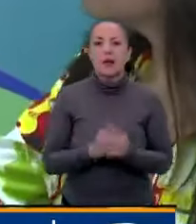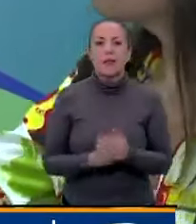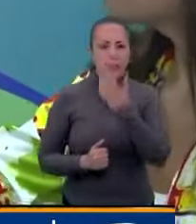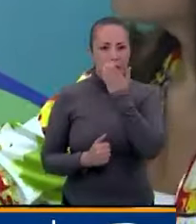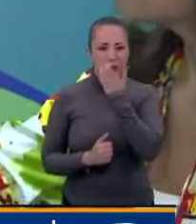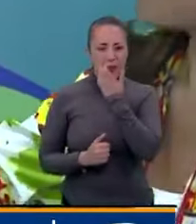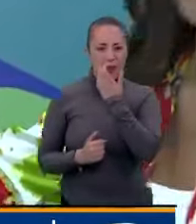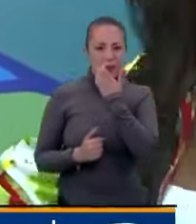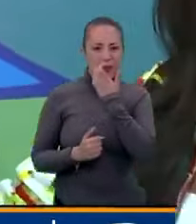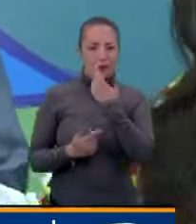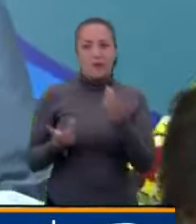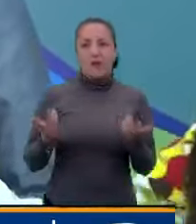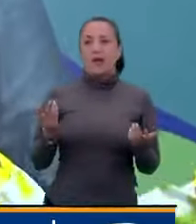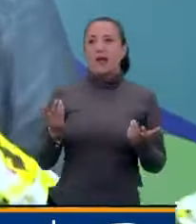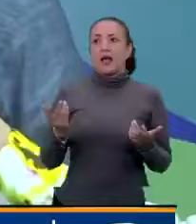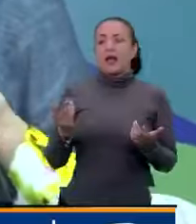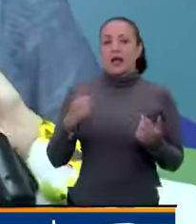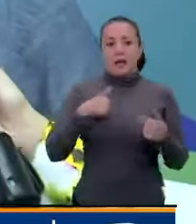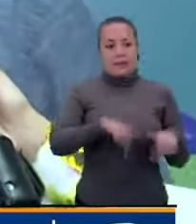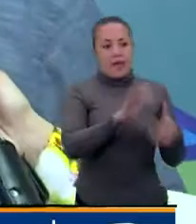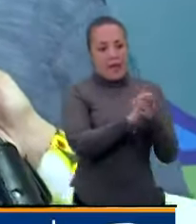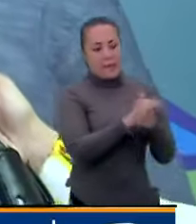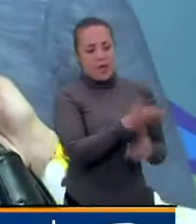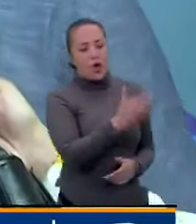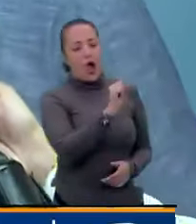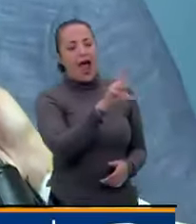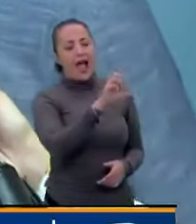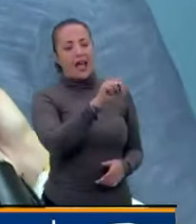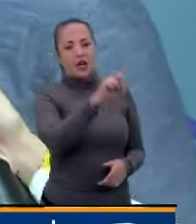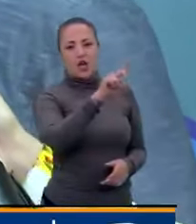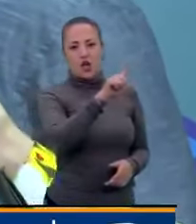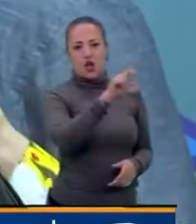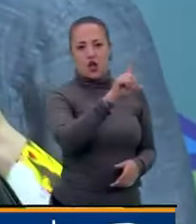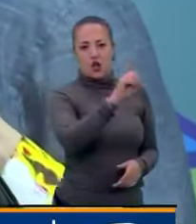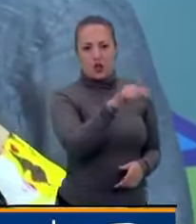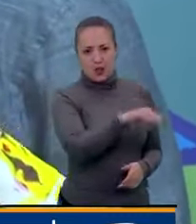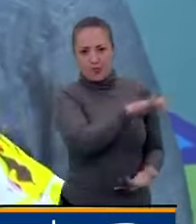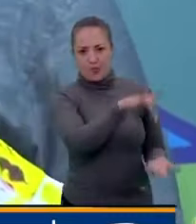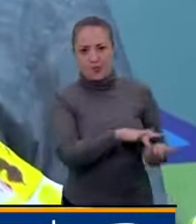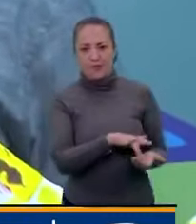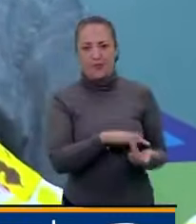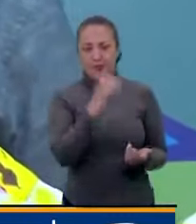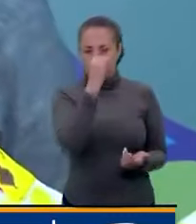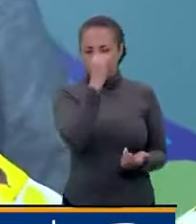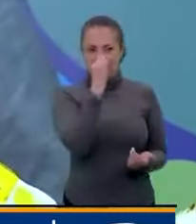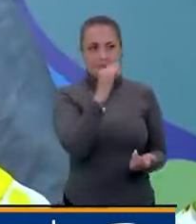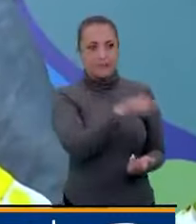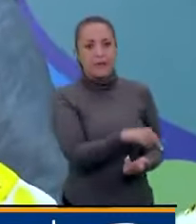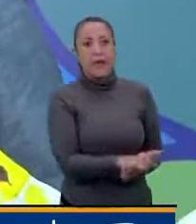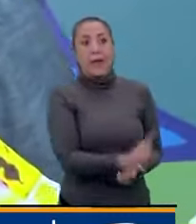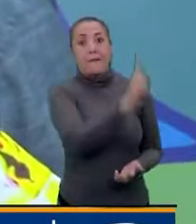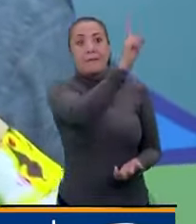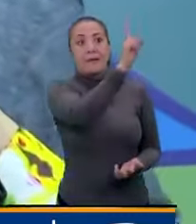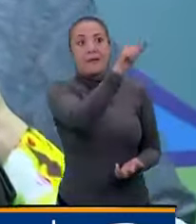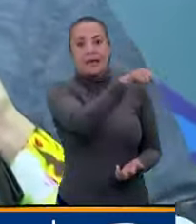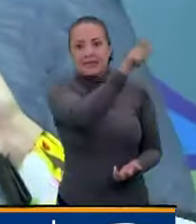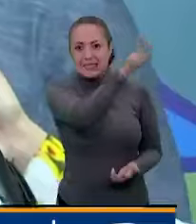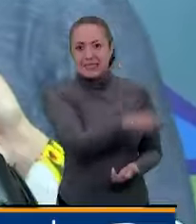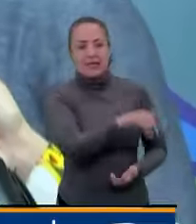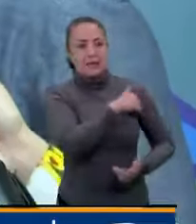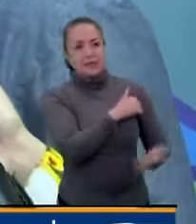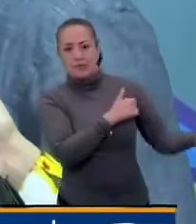amigo Arnoldo está aquí y es el primer canciller que inició y llegó